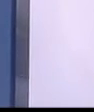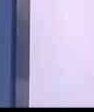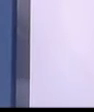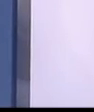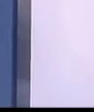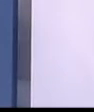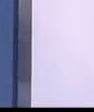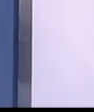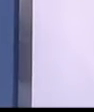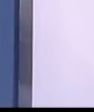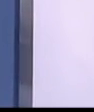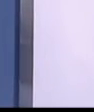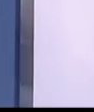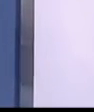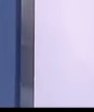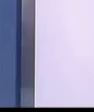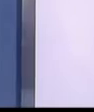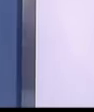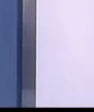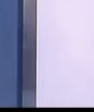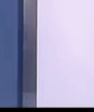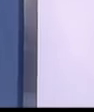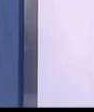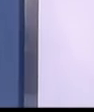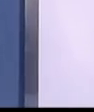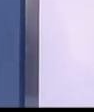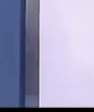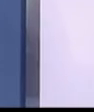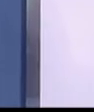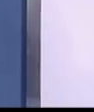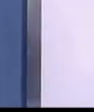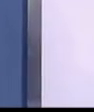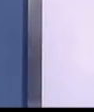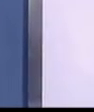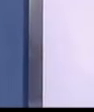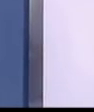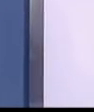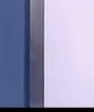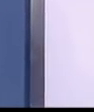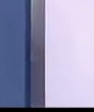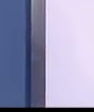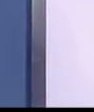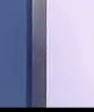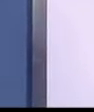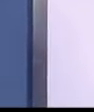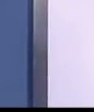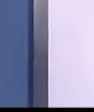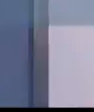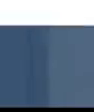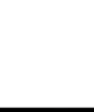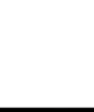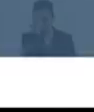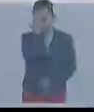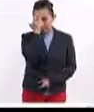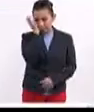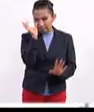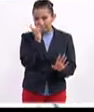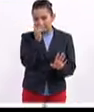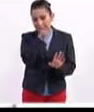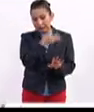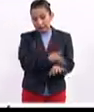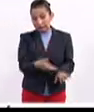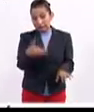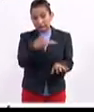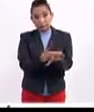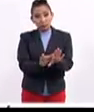el doctorado en Ciencias Políticas que cursa con apoyo de una beca del Consejo Nacional de Ciencia y Tecnología, el CONACYT. Es un